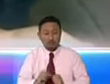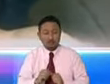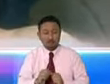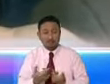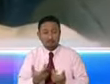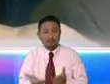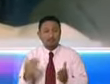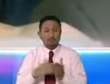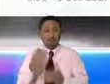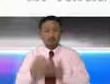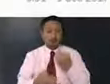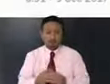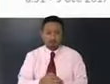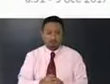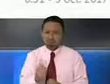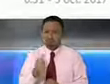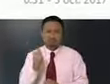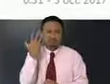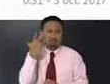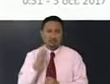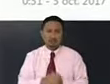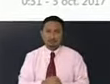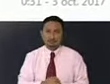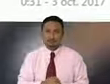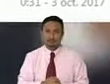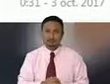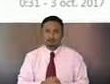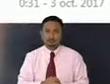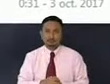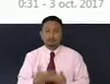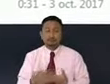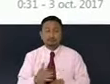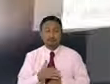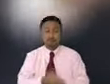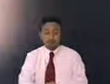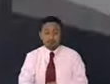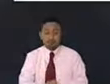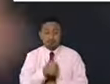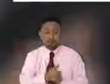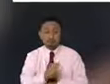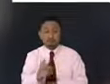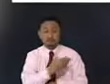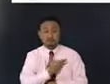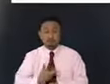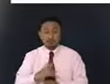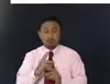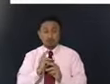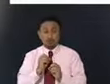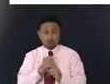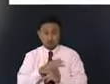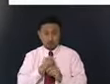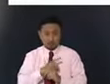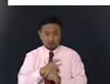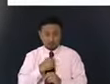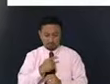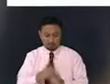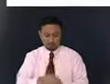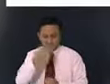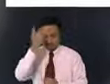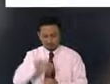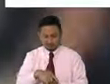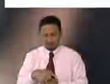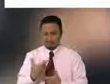no dura más de 10 días. Minutos después, fue el mismo vicepresidente quien reaccionaba en su cuenta de Twitter criticando la decisión,